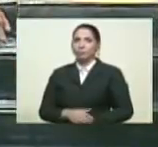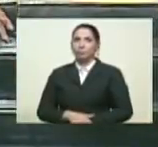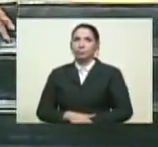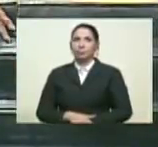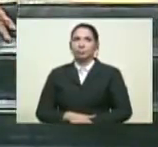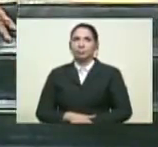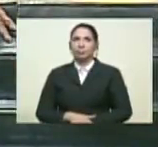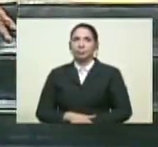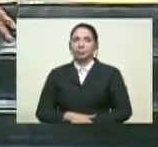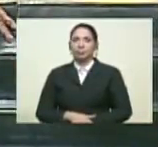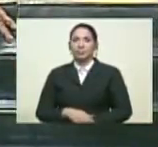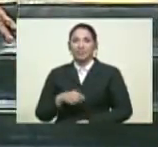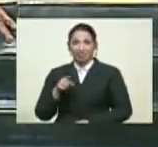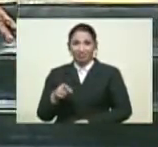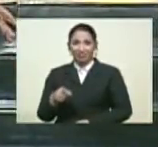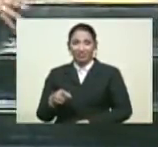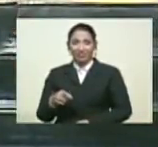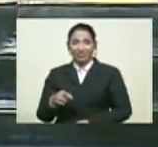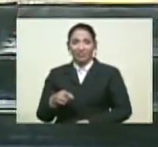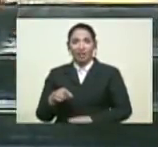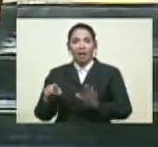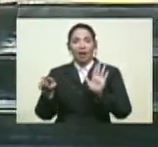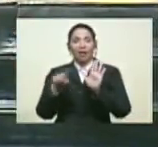Ya con esa razón sería suficiente